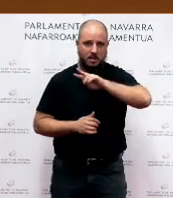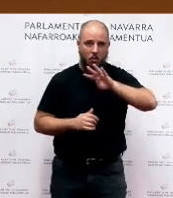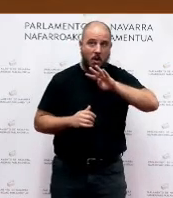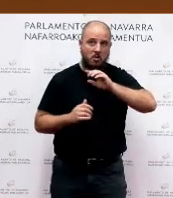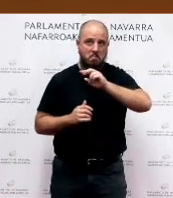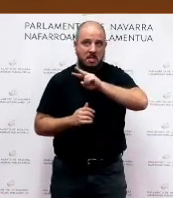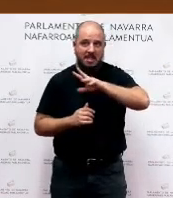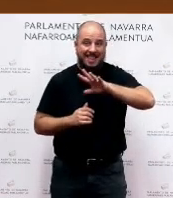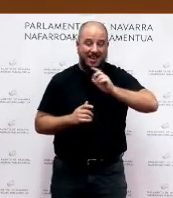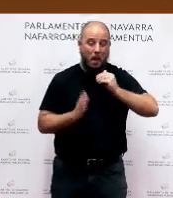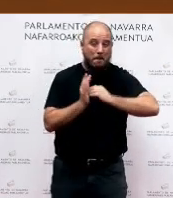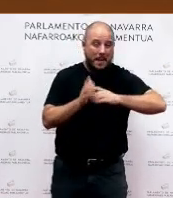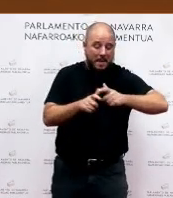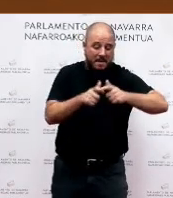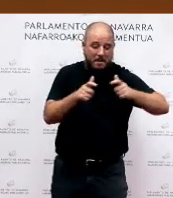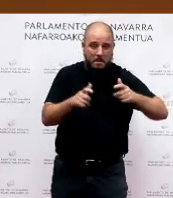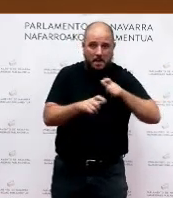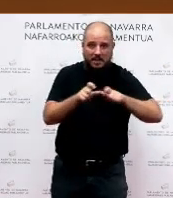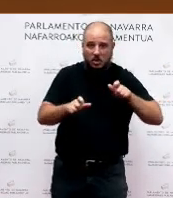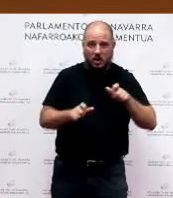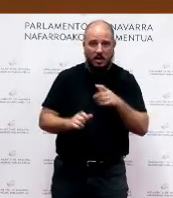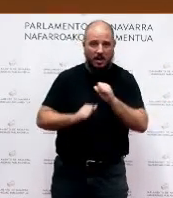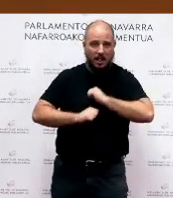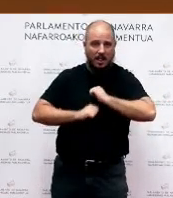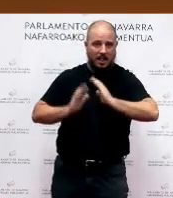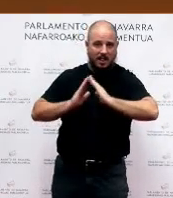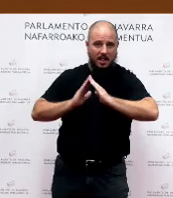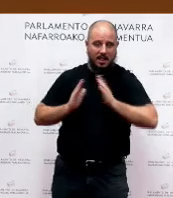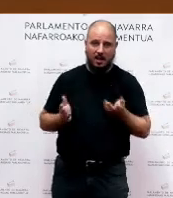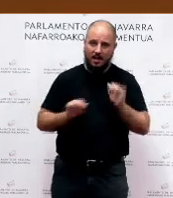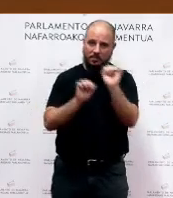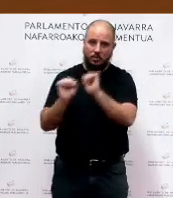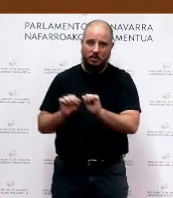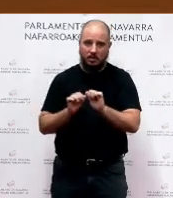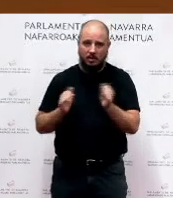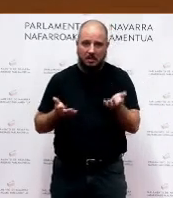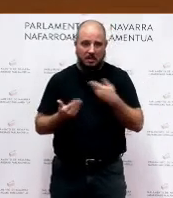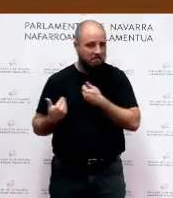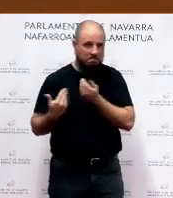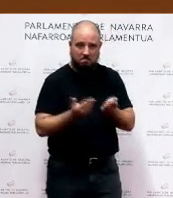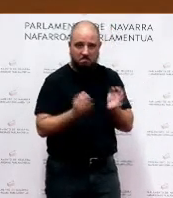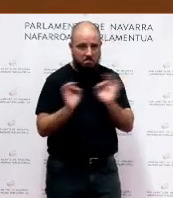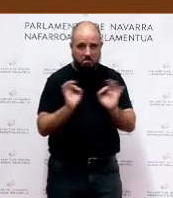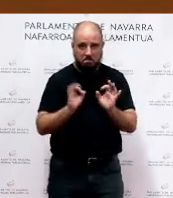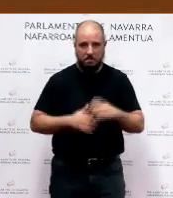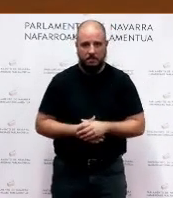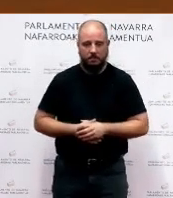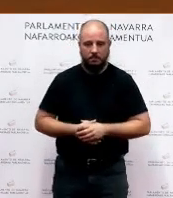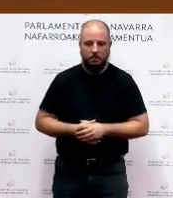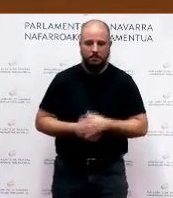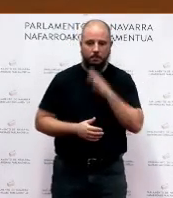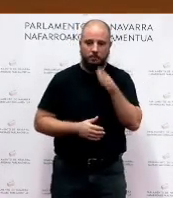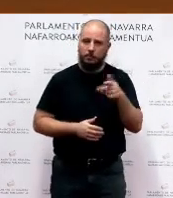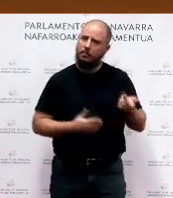creciendo personas o demandantes de vivienda protegida que no ven satisfecho su derecho, porque quienes se lo tienen